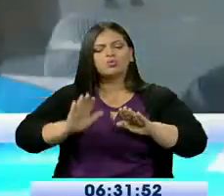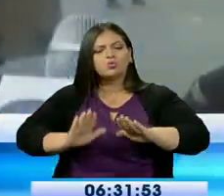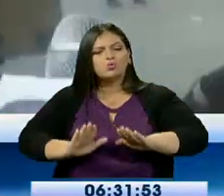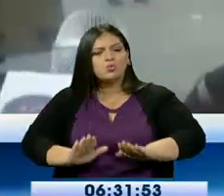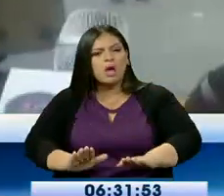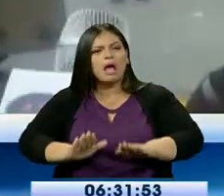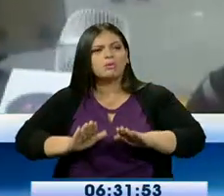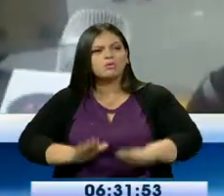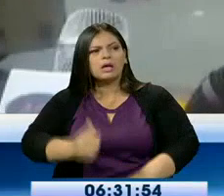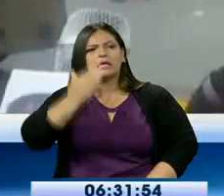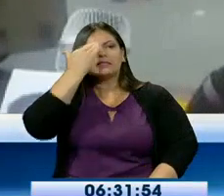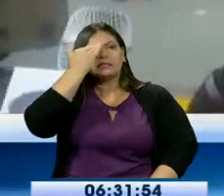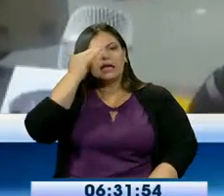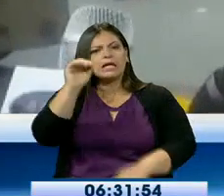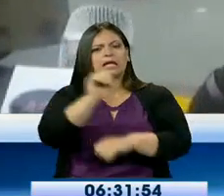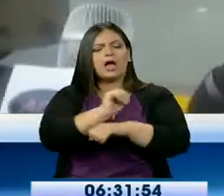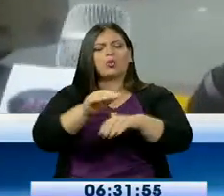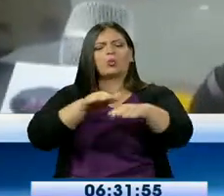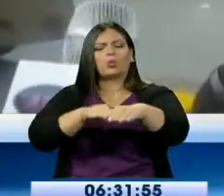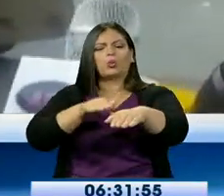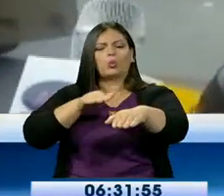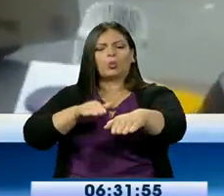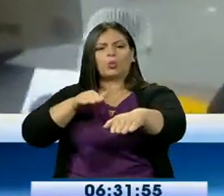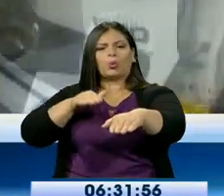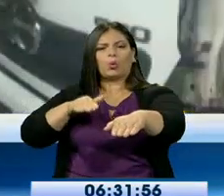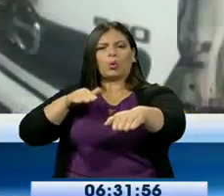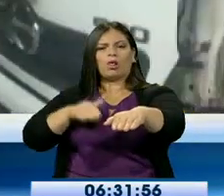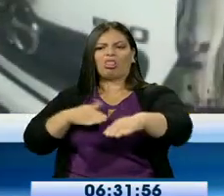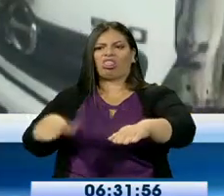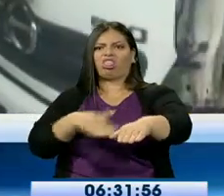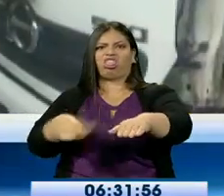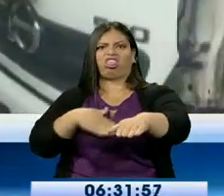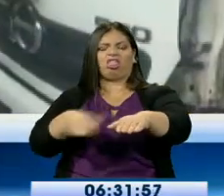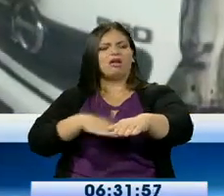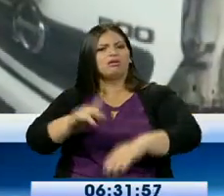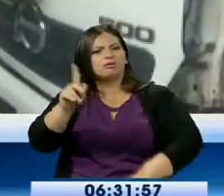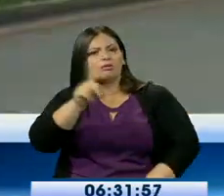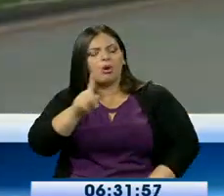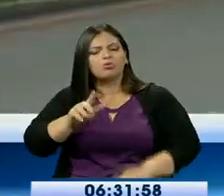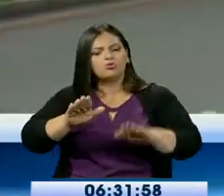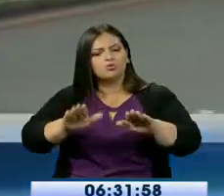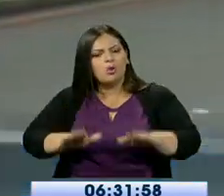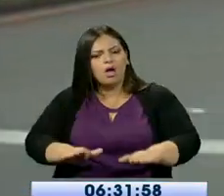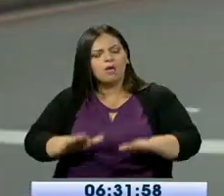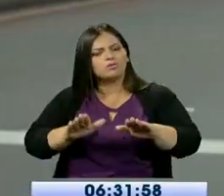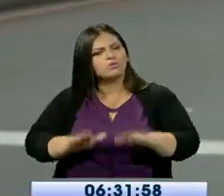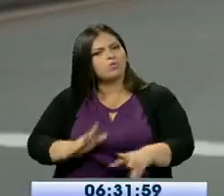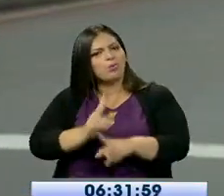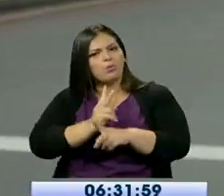las circunstancias de tránsito son altísimas. Informó desde la ciudad de Cuenca Francisco Ramírez.